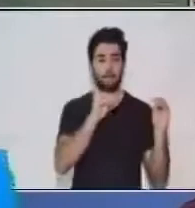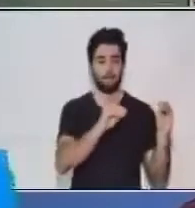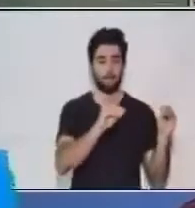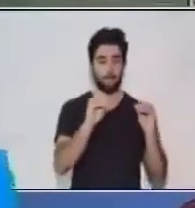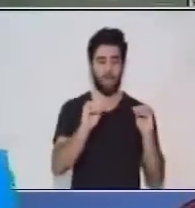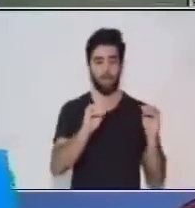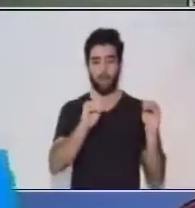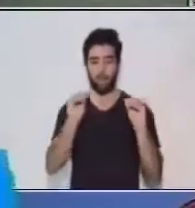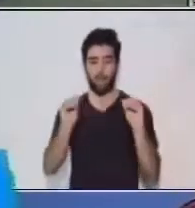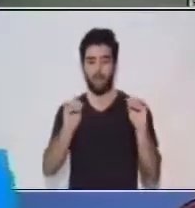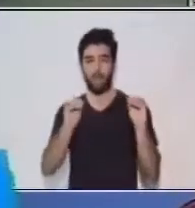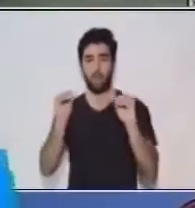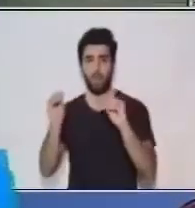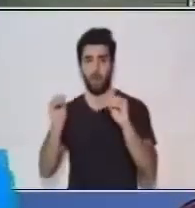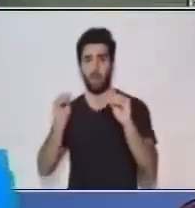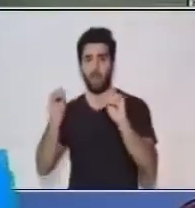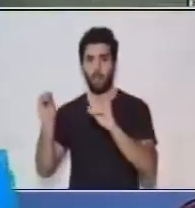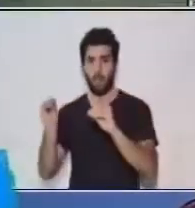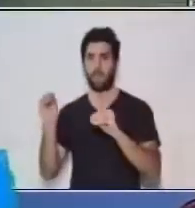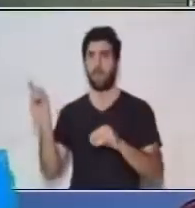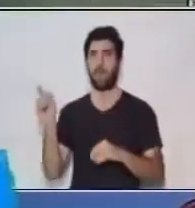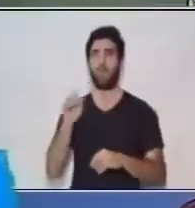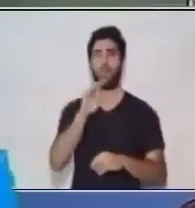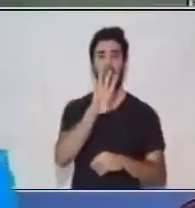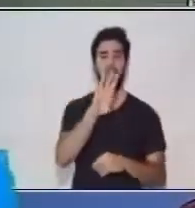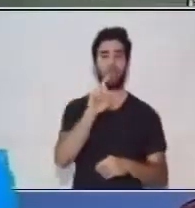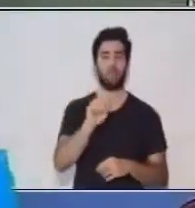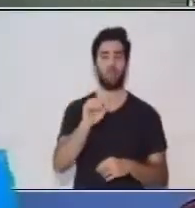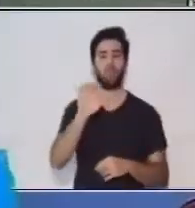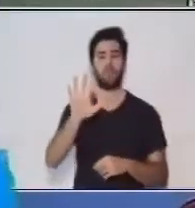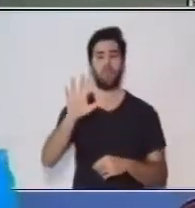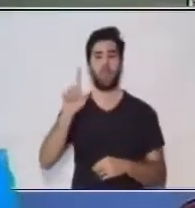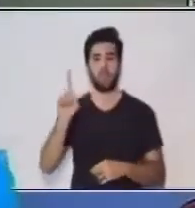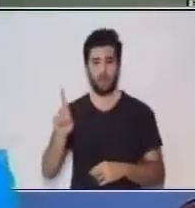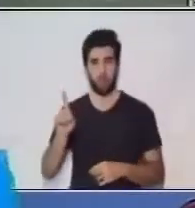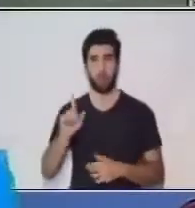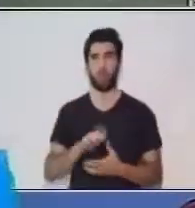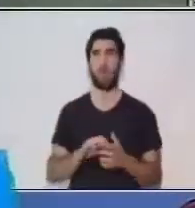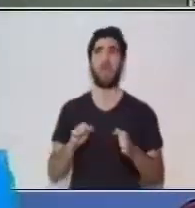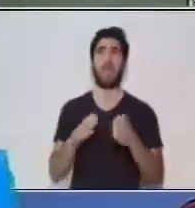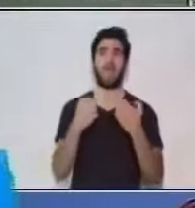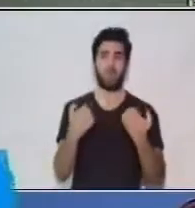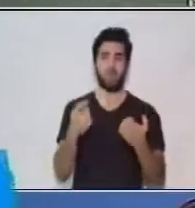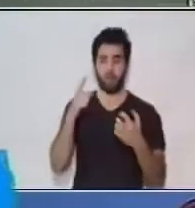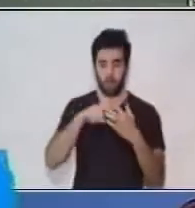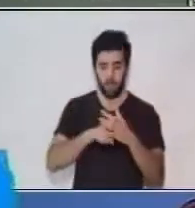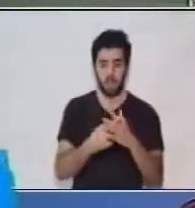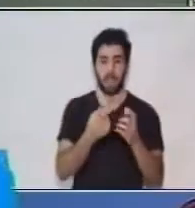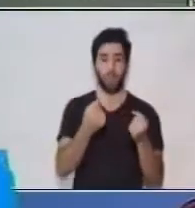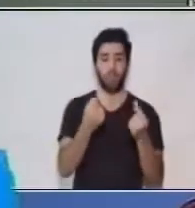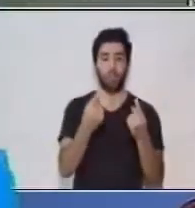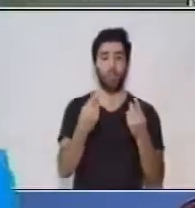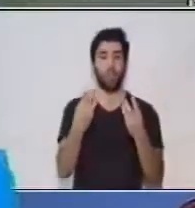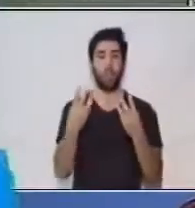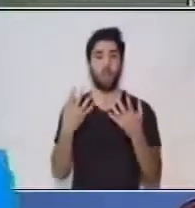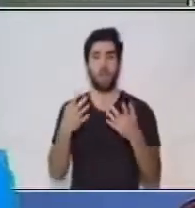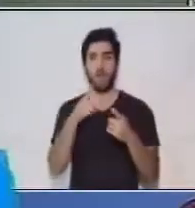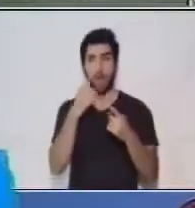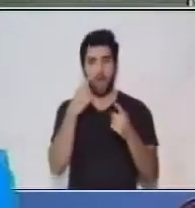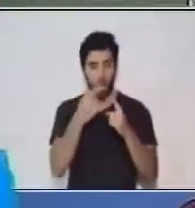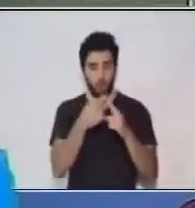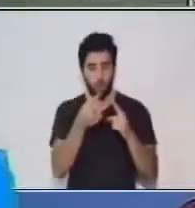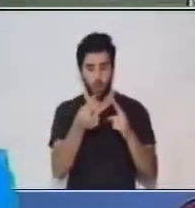es .51, empiezo a contar. 1 unidad, 2,